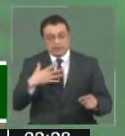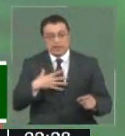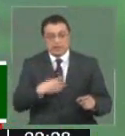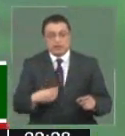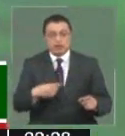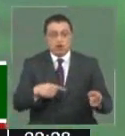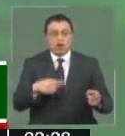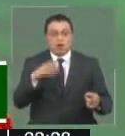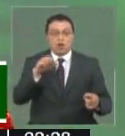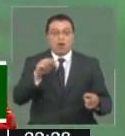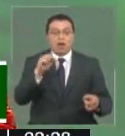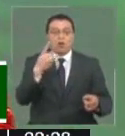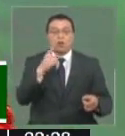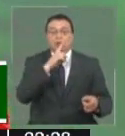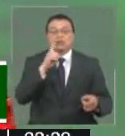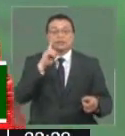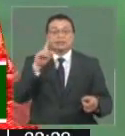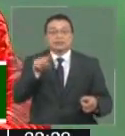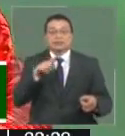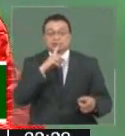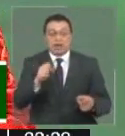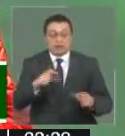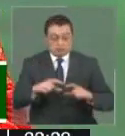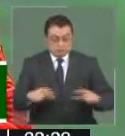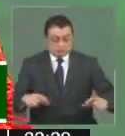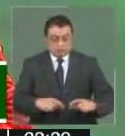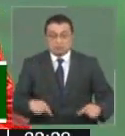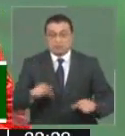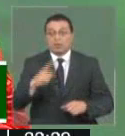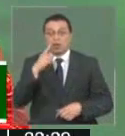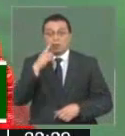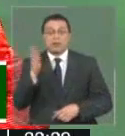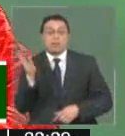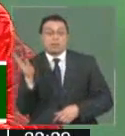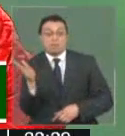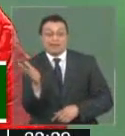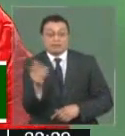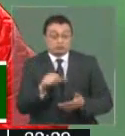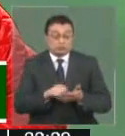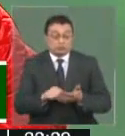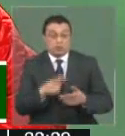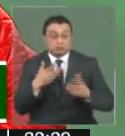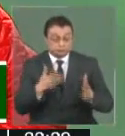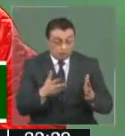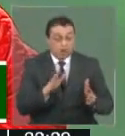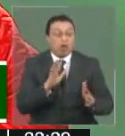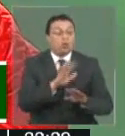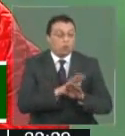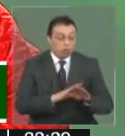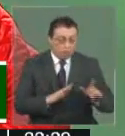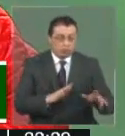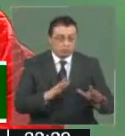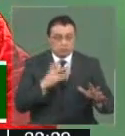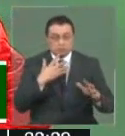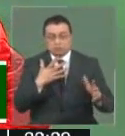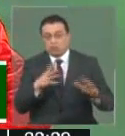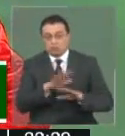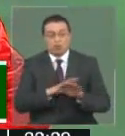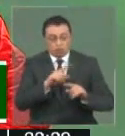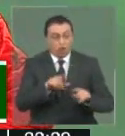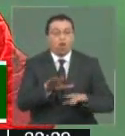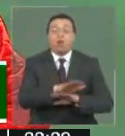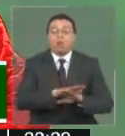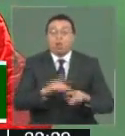mi hijo es parte del espectro autista. Y el garzón tiene cuidado, la persona que está al lado tiene cuidado, todos tienen